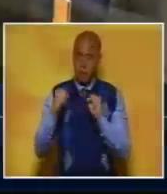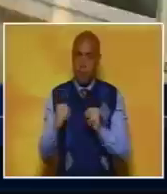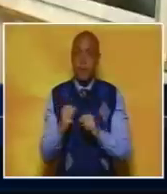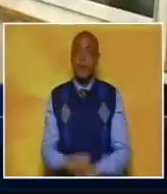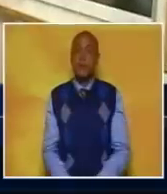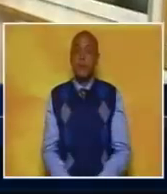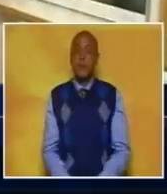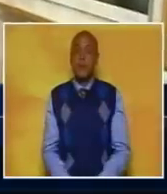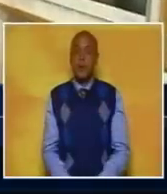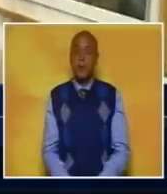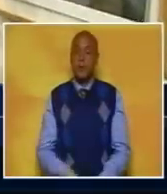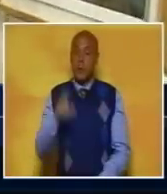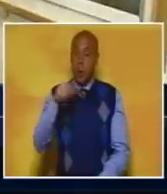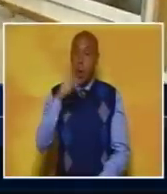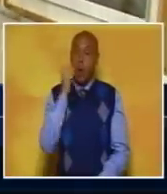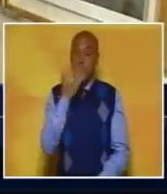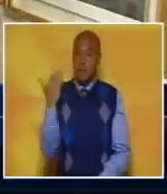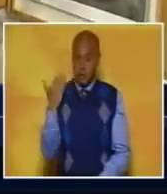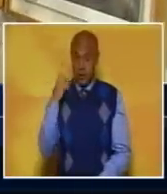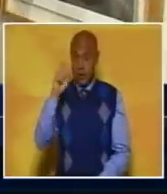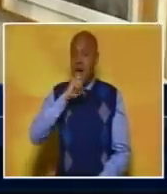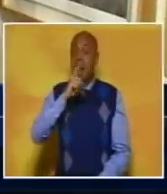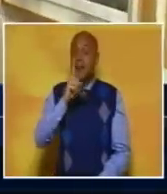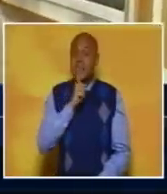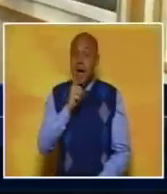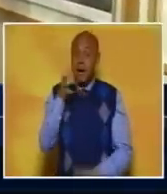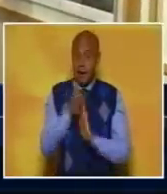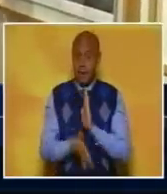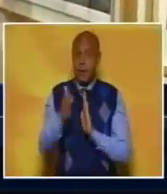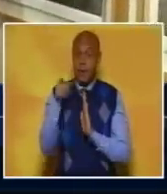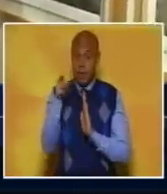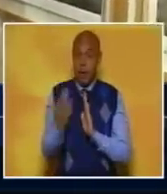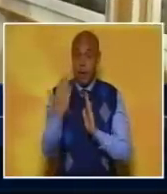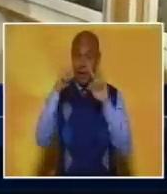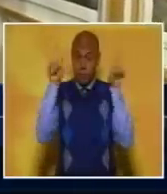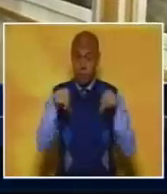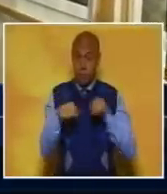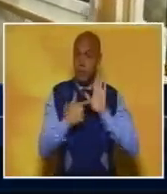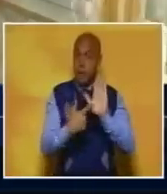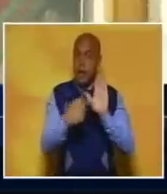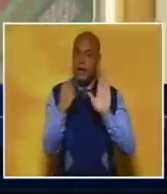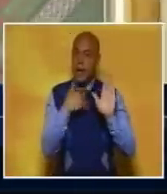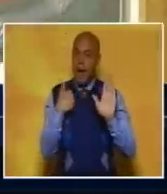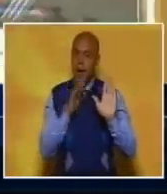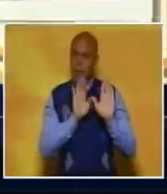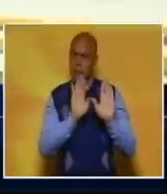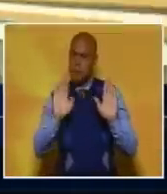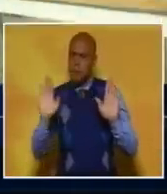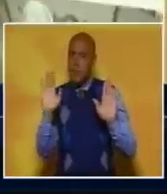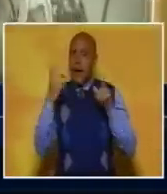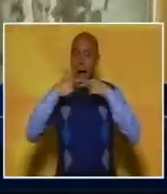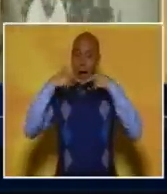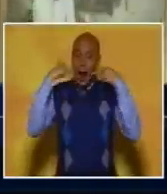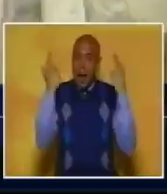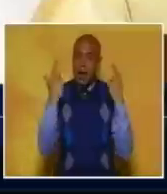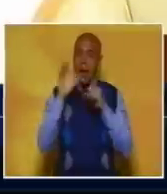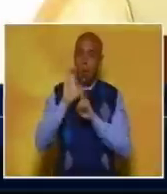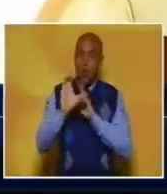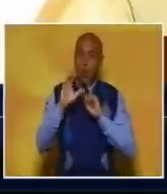apretados. El diplomático catarí apuntó que esta exposición muestra la alegría de su